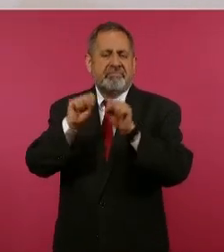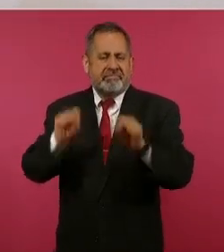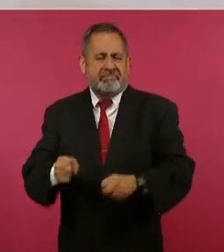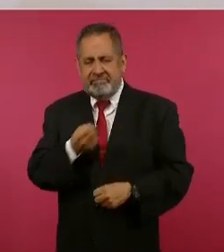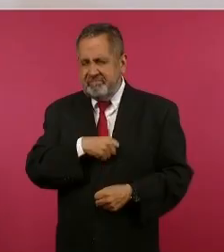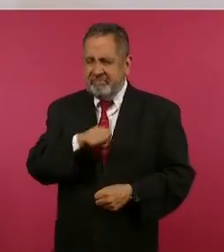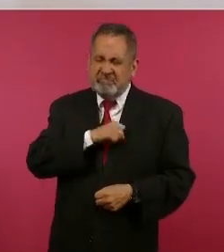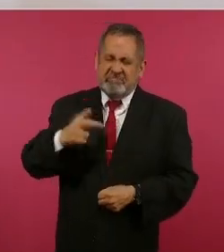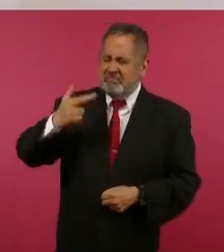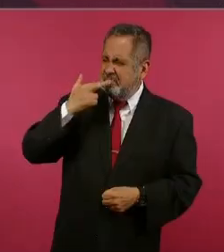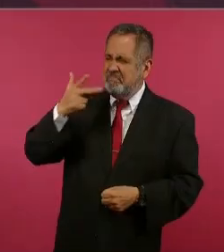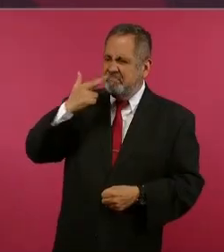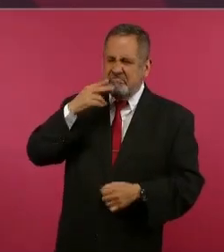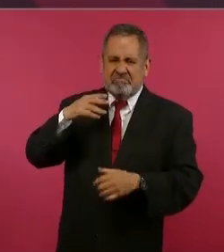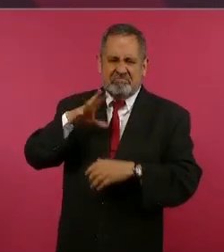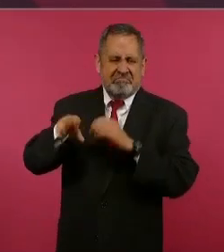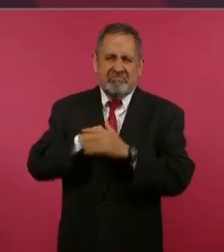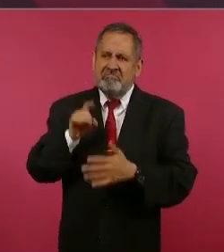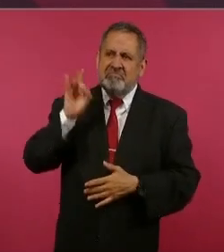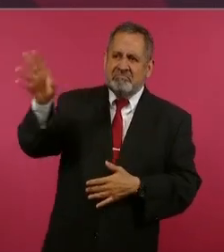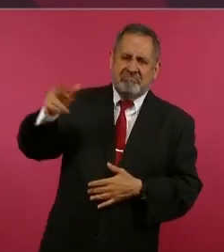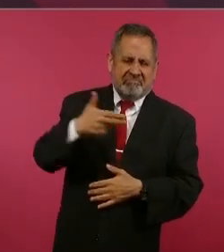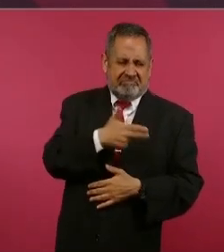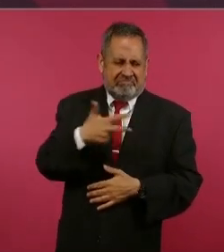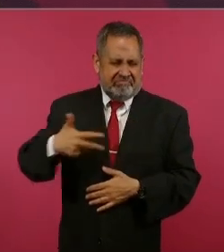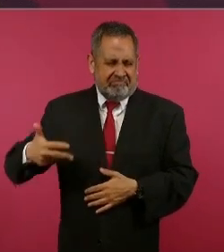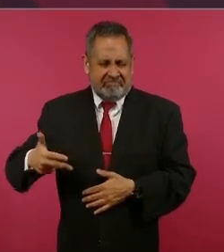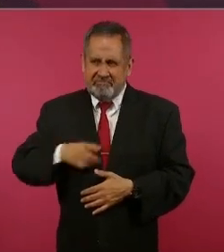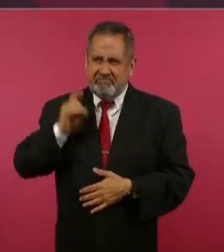salud mejor que el de Dinamarca.